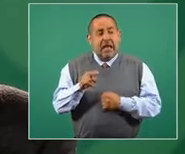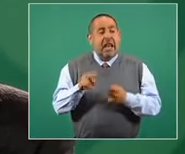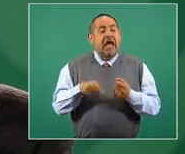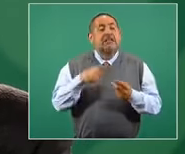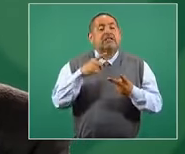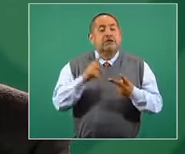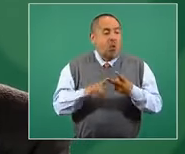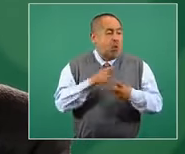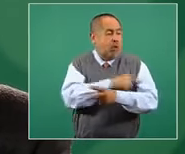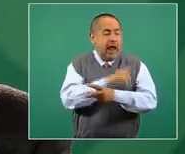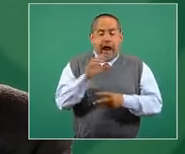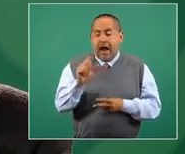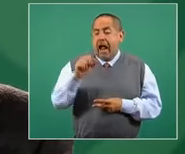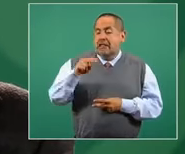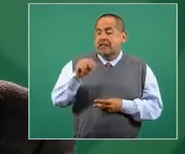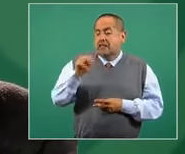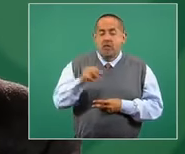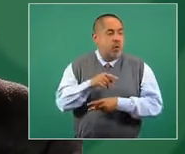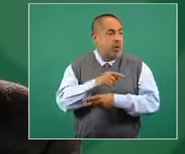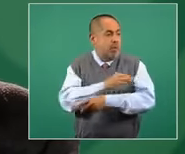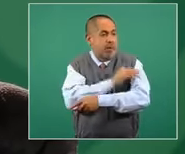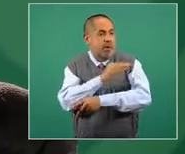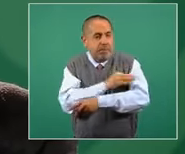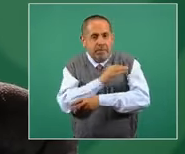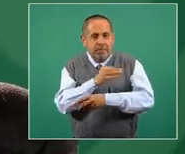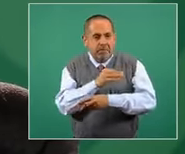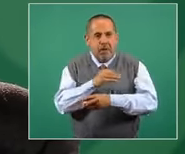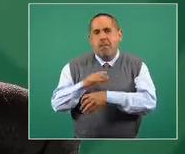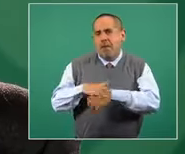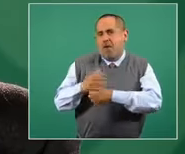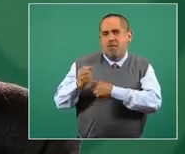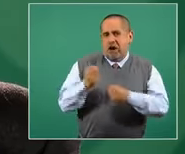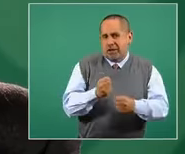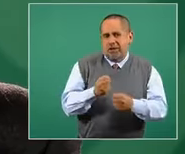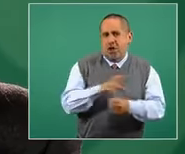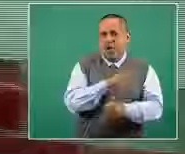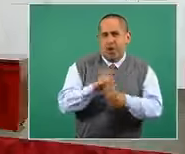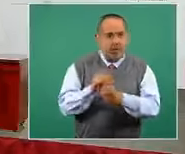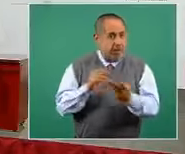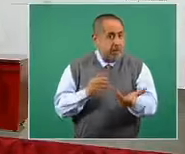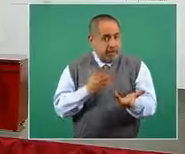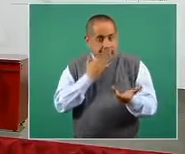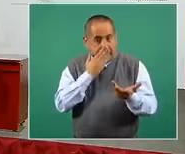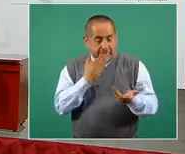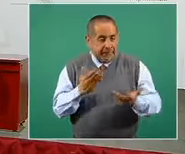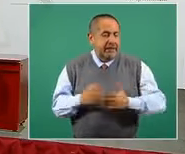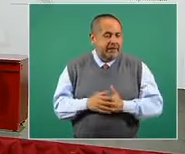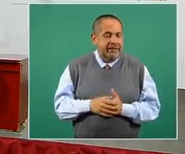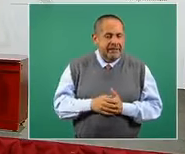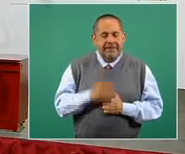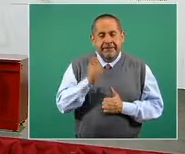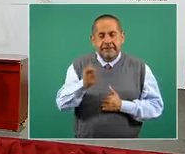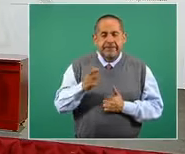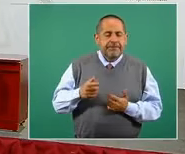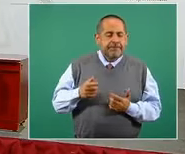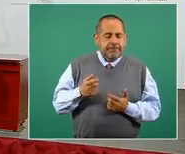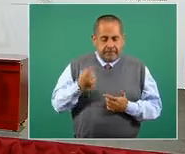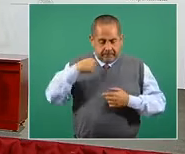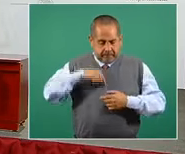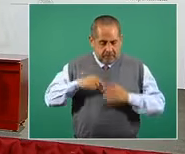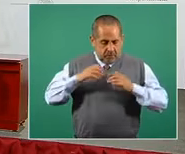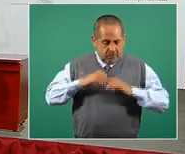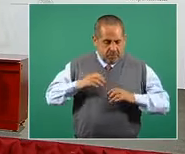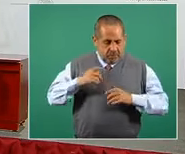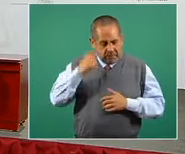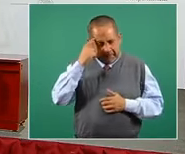de la vacuna CanSino, ¿no? Sería un poco el equivalente. Entonces, no hay razón biológica para